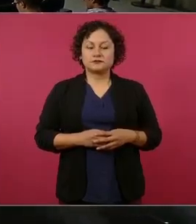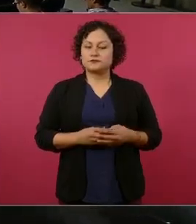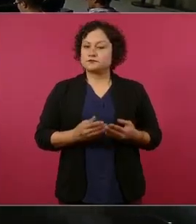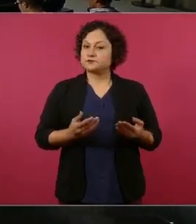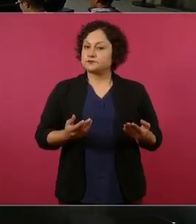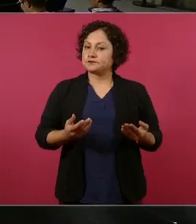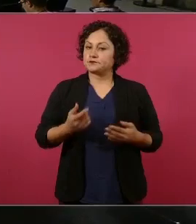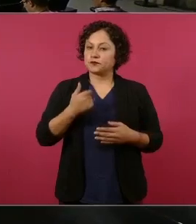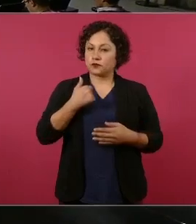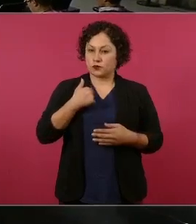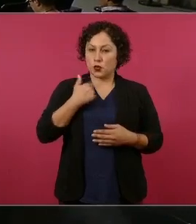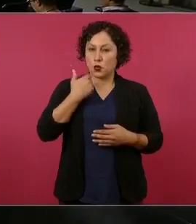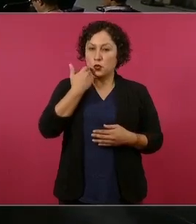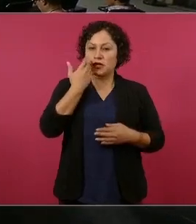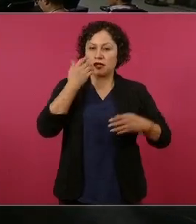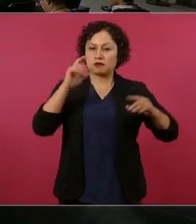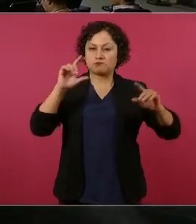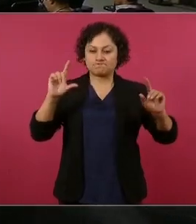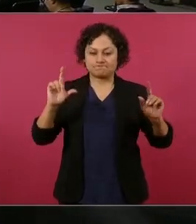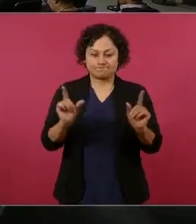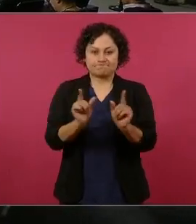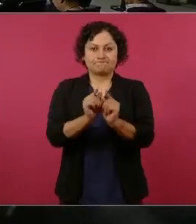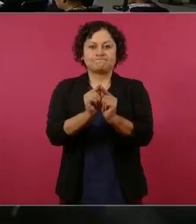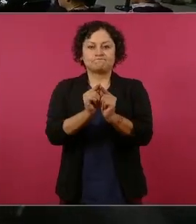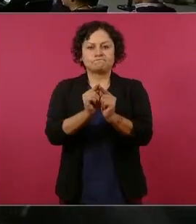terminar con algunas conclusiones importantes.